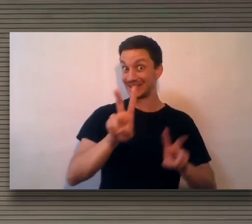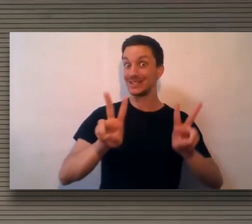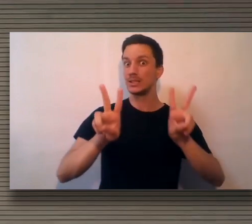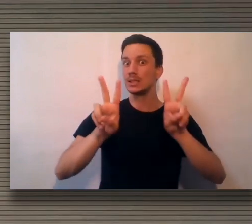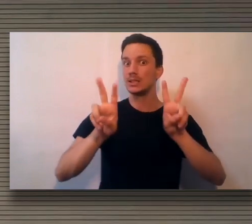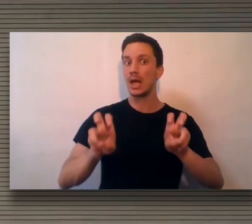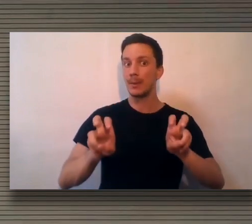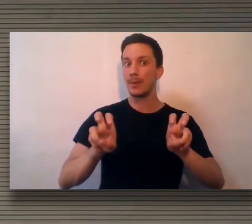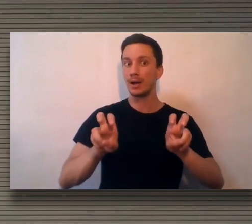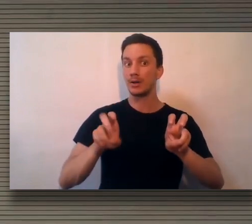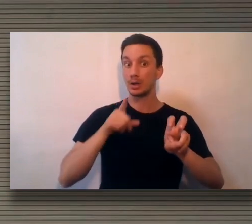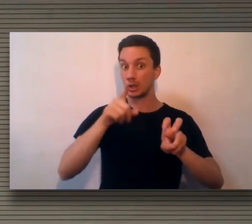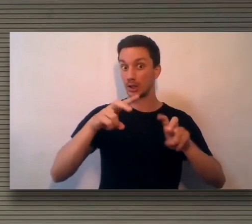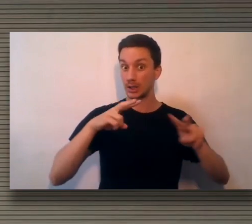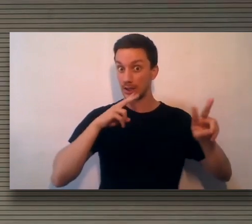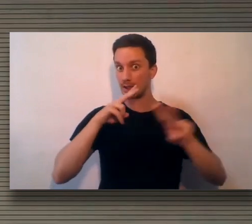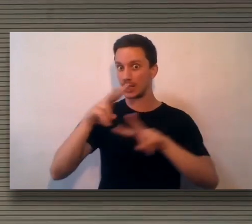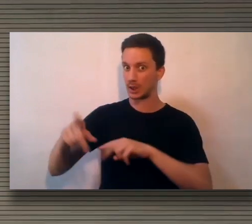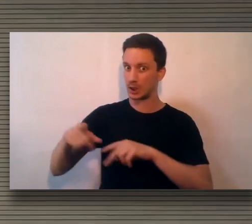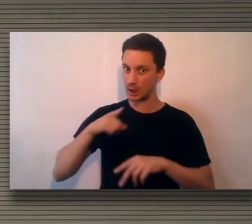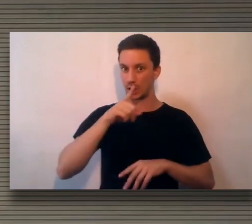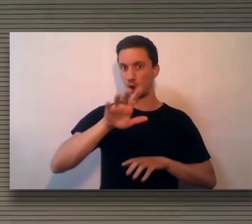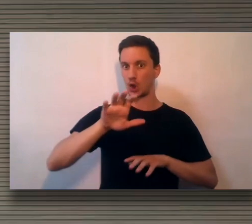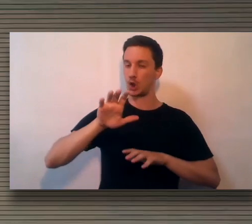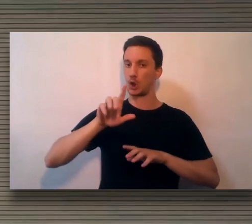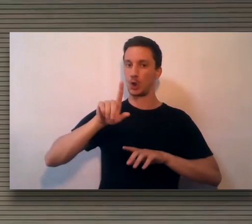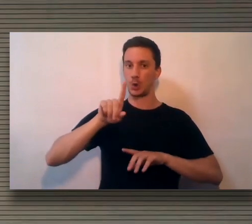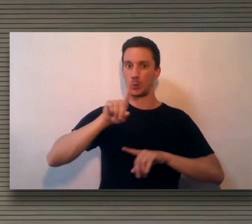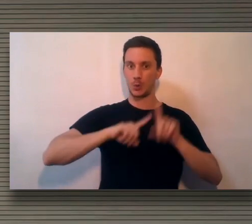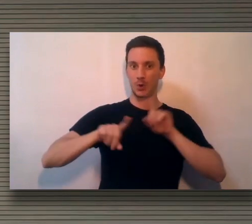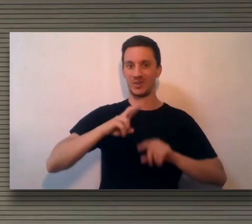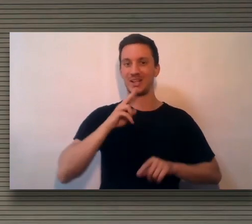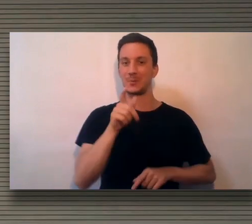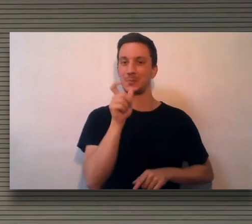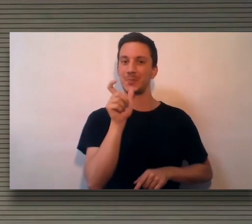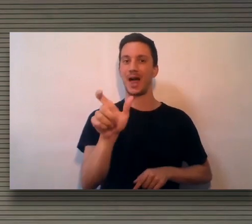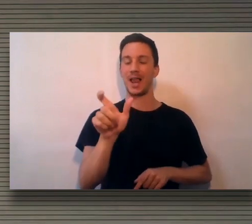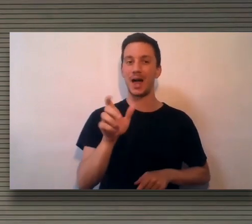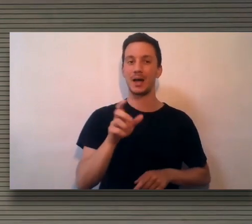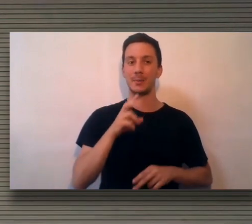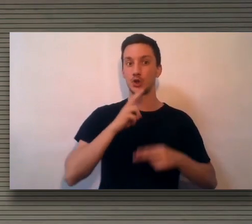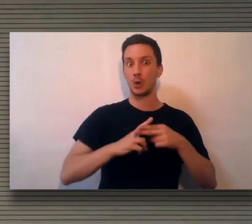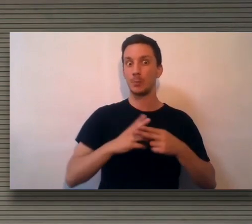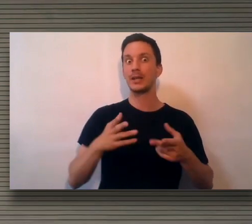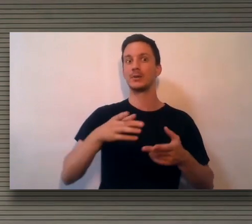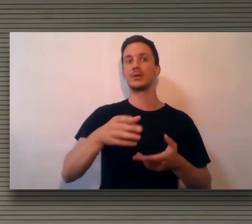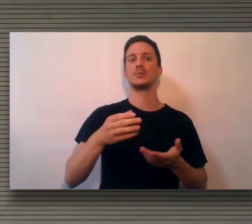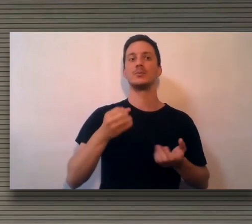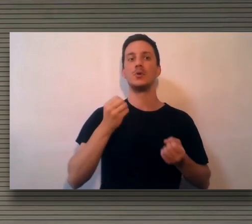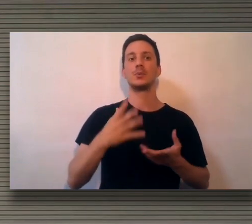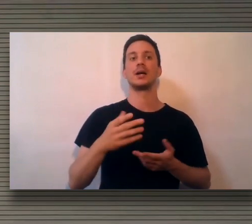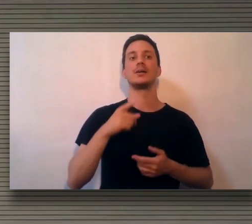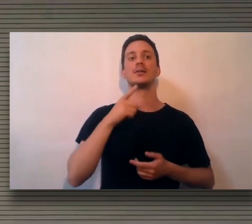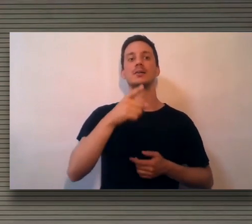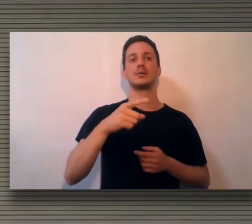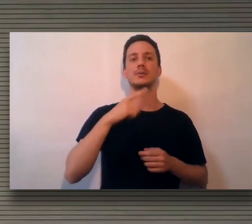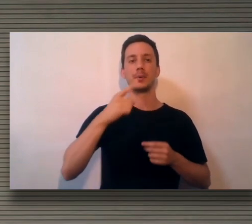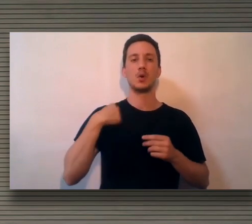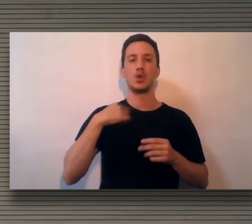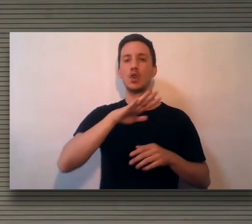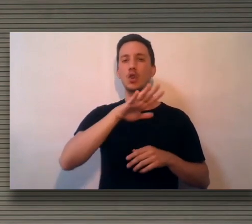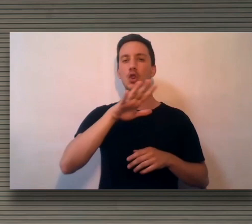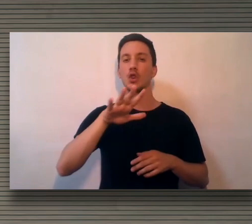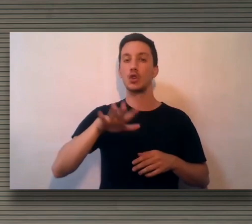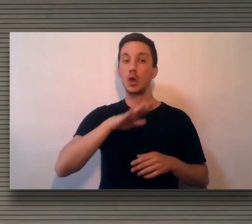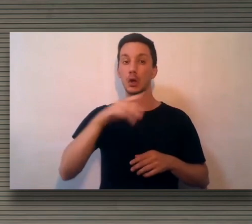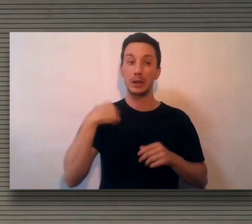muy bien, para decir esa palabra tan complicada, que es este eritema y esta queratosis alrededor supongo